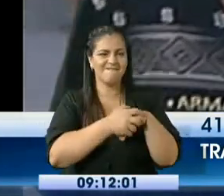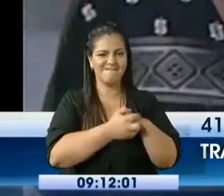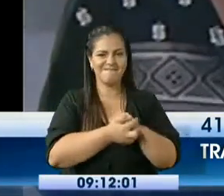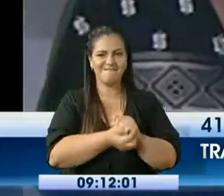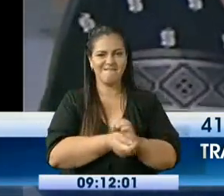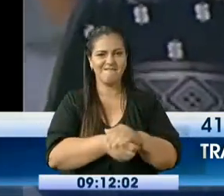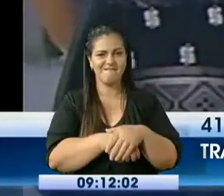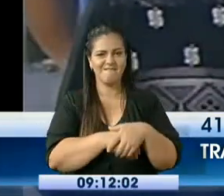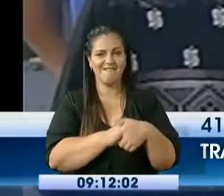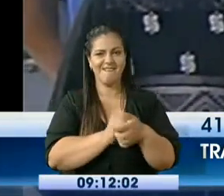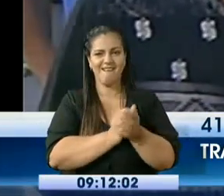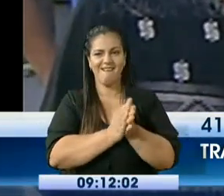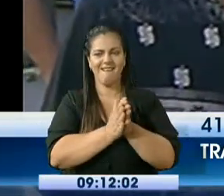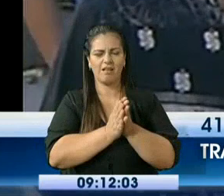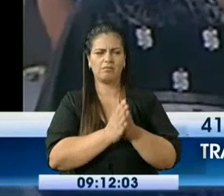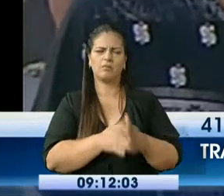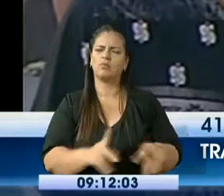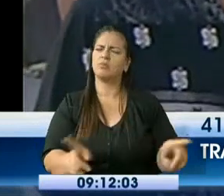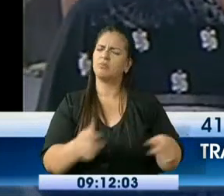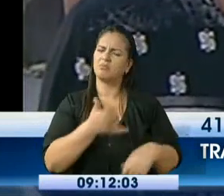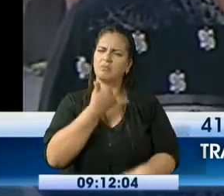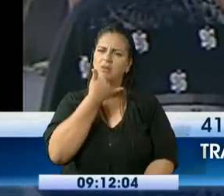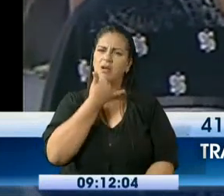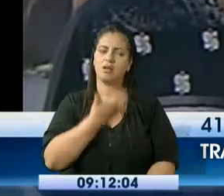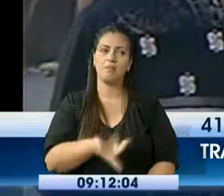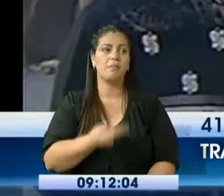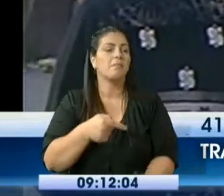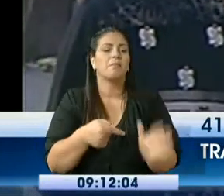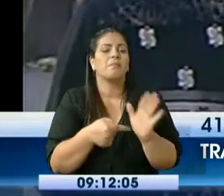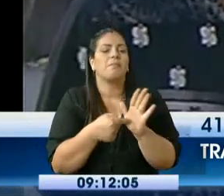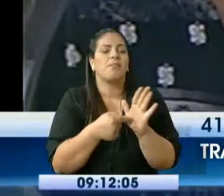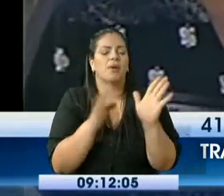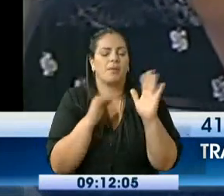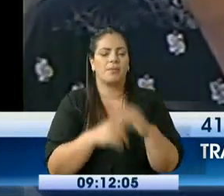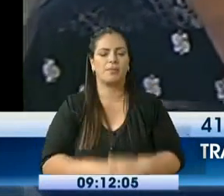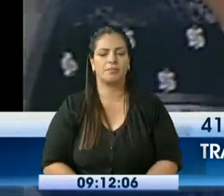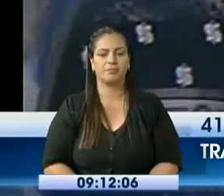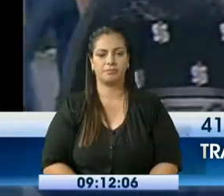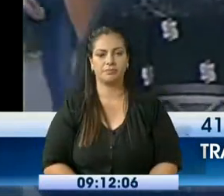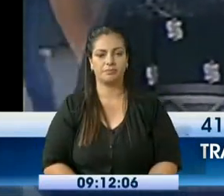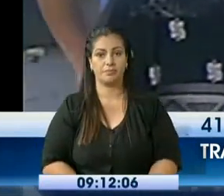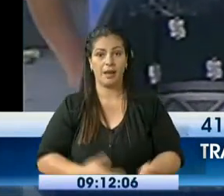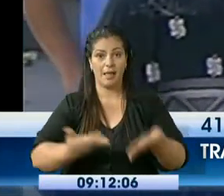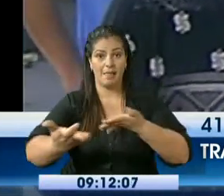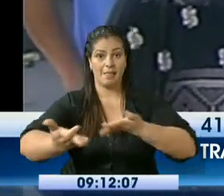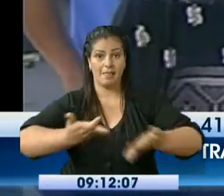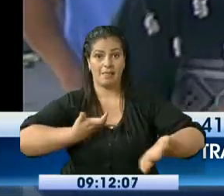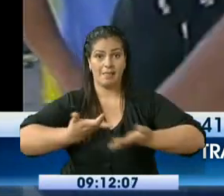para aprovecharse. Hay gente que, por ejemplo, en nuestro establecimiento están alterando los productos de primera